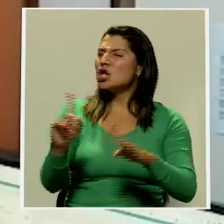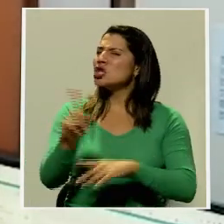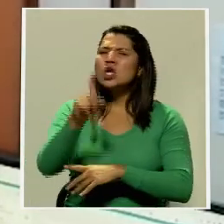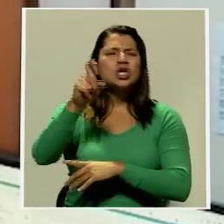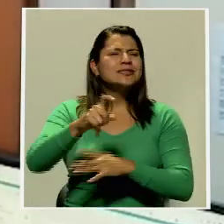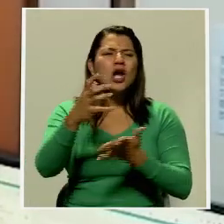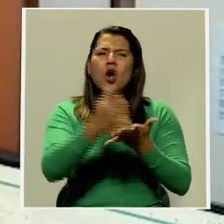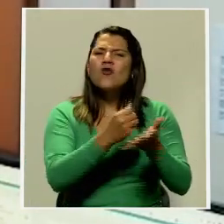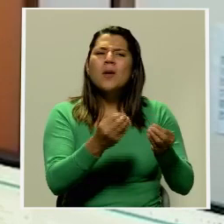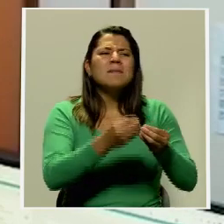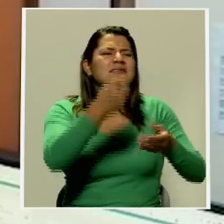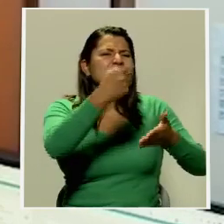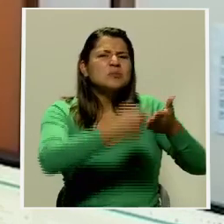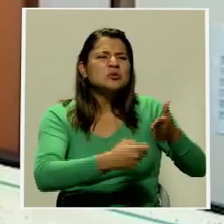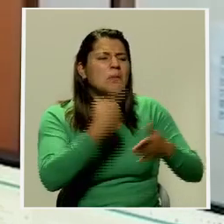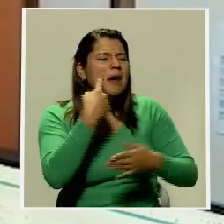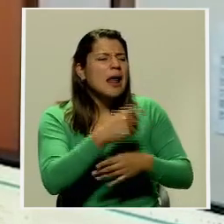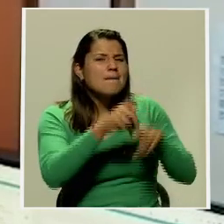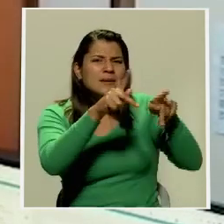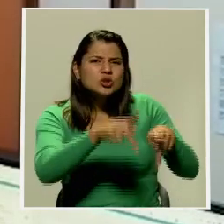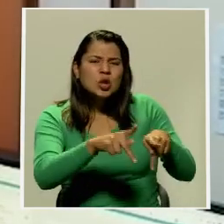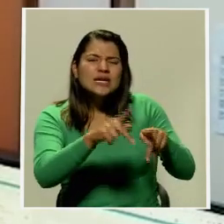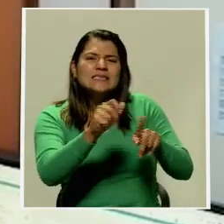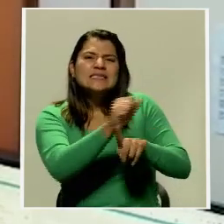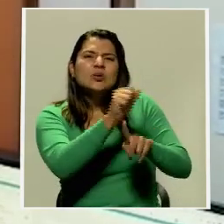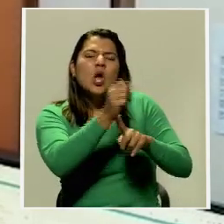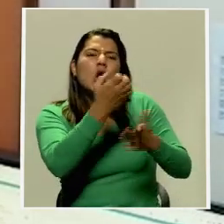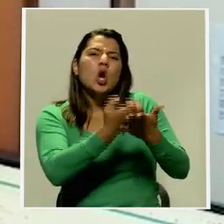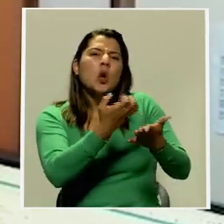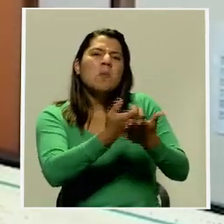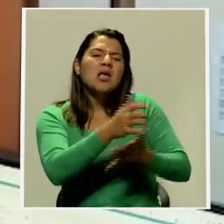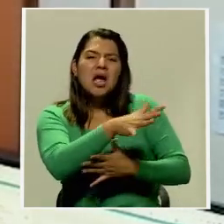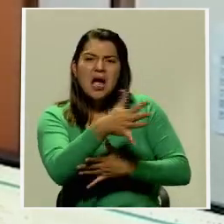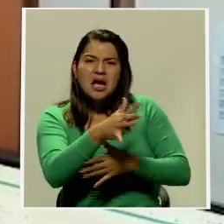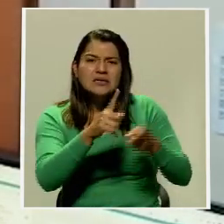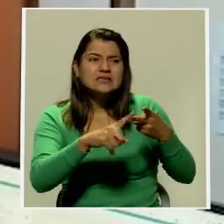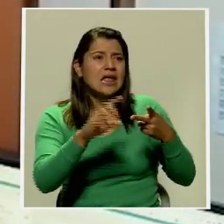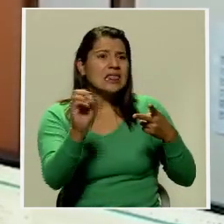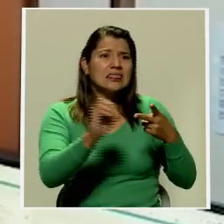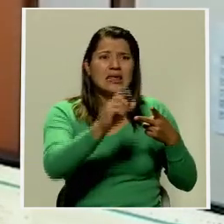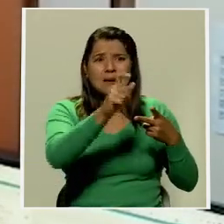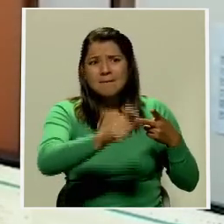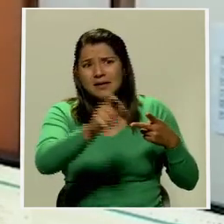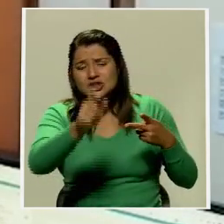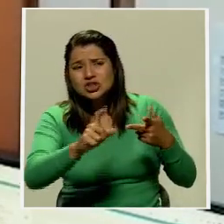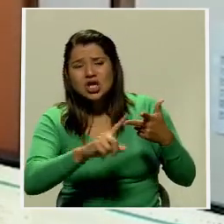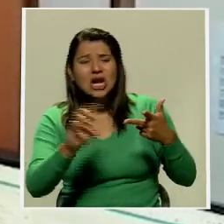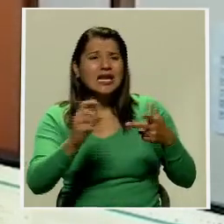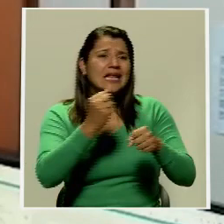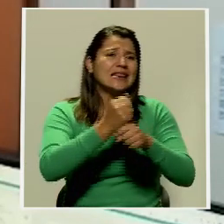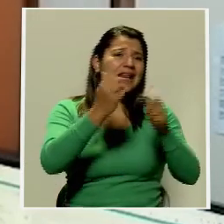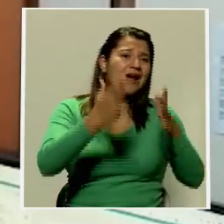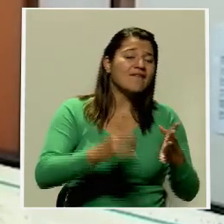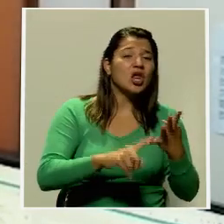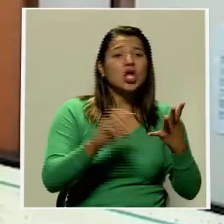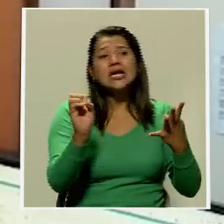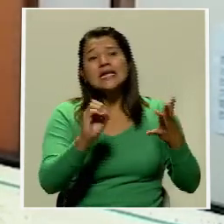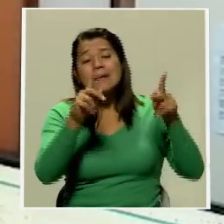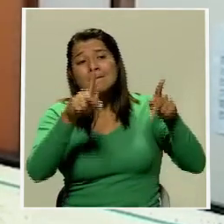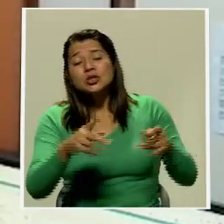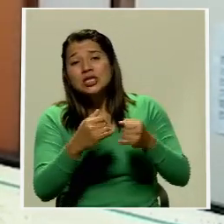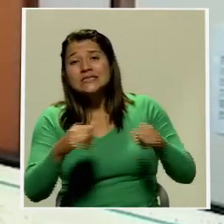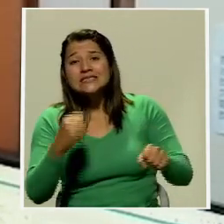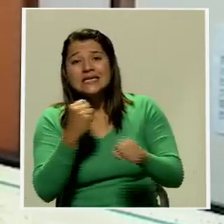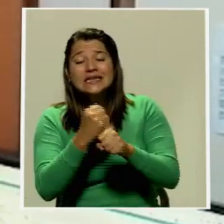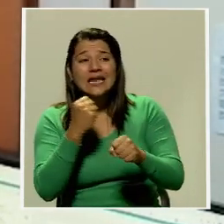ni a las clases medias, ni a los sectores populares, ni a los trabajadores, ni a los desempleados, ni a